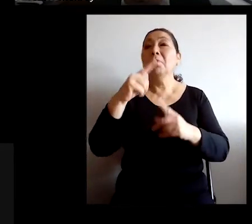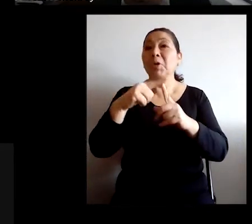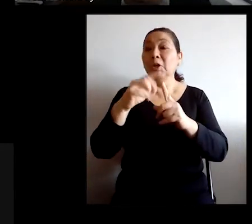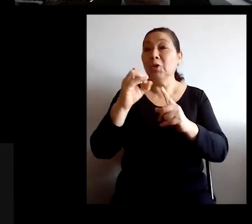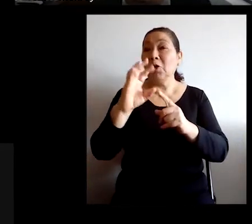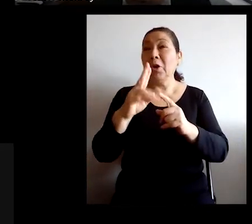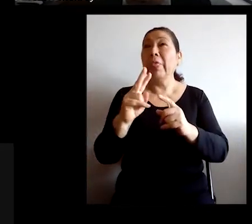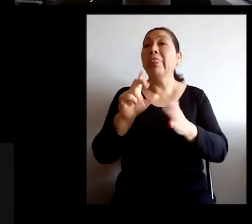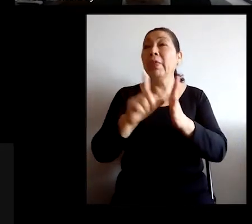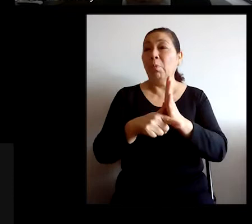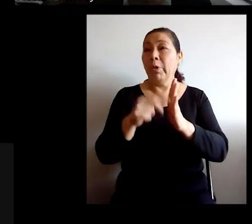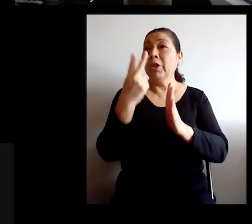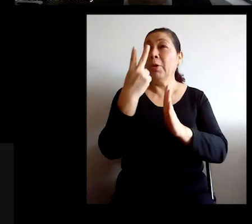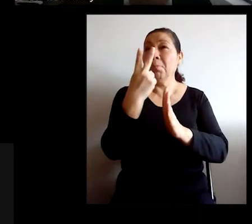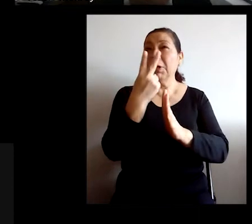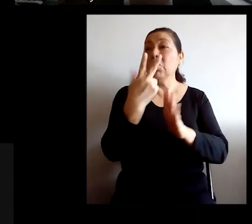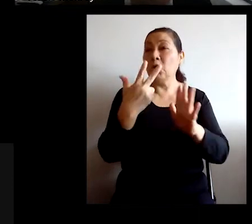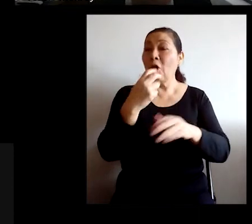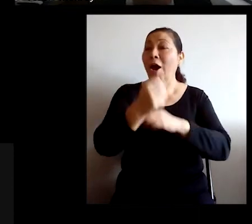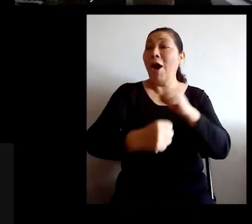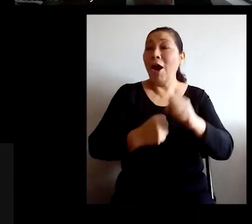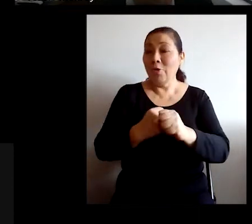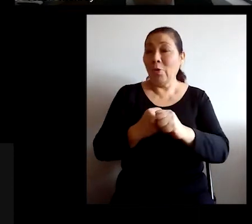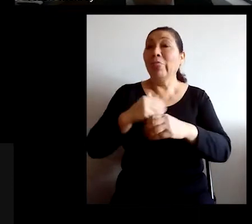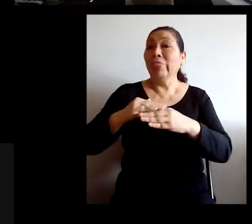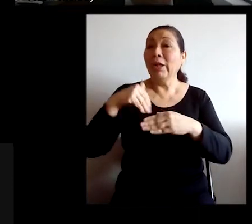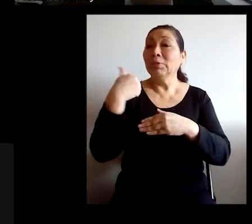28 años después, en